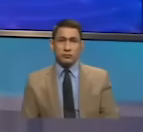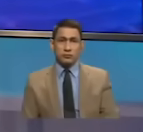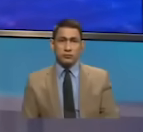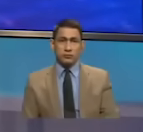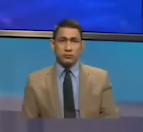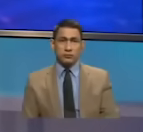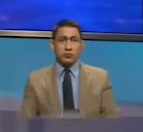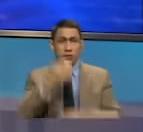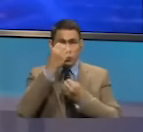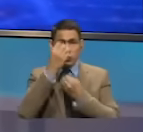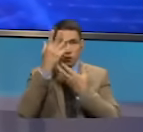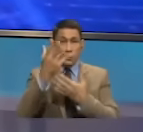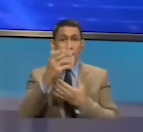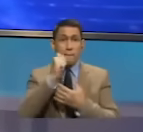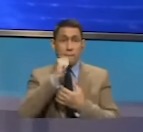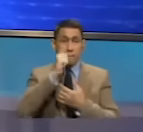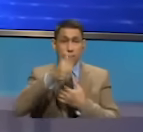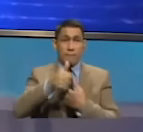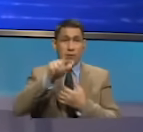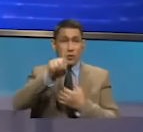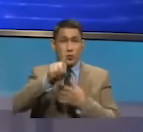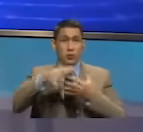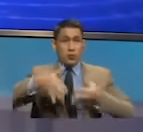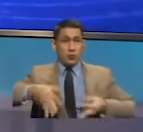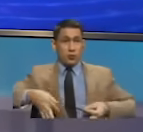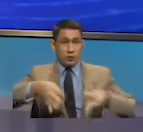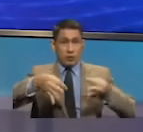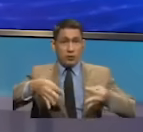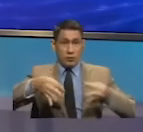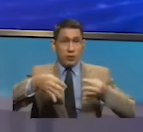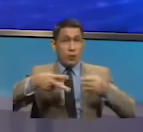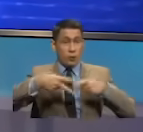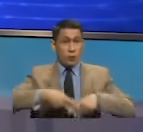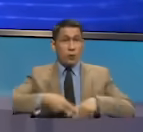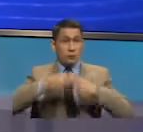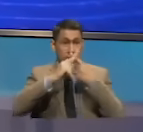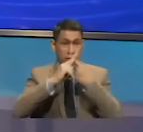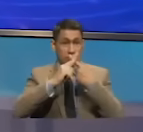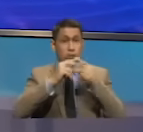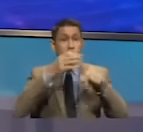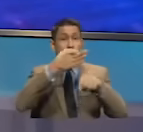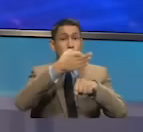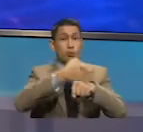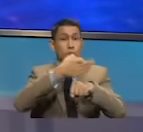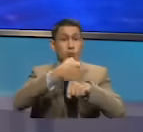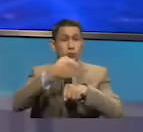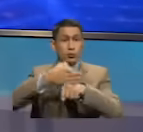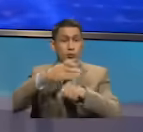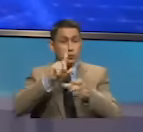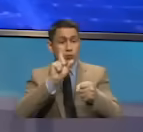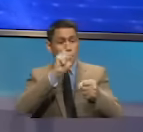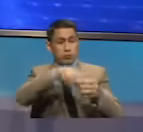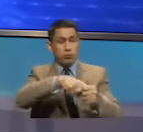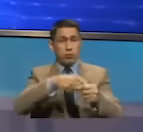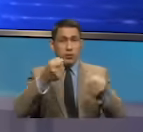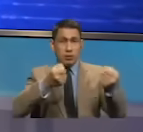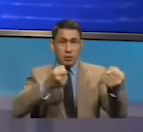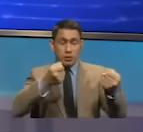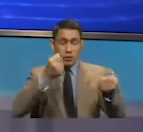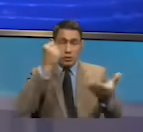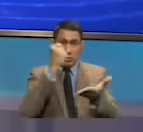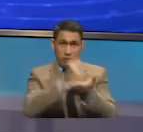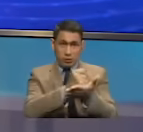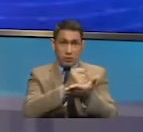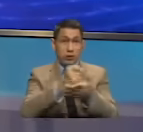También les contamos que a partir de mañana 1 de febrero se inicia ya la calendarización para la revisión técnica de los vehículos asociados a